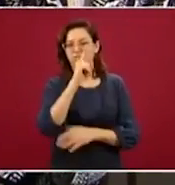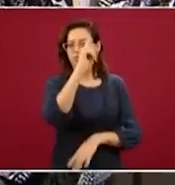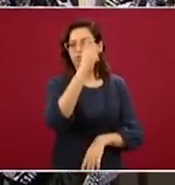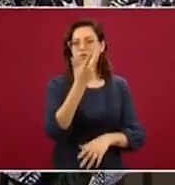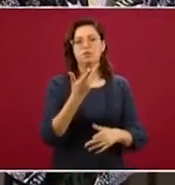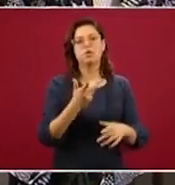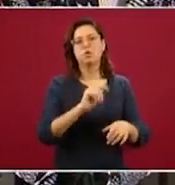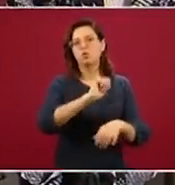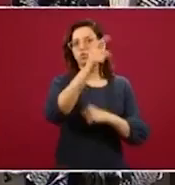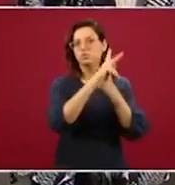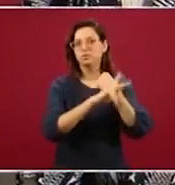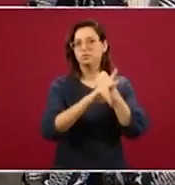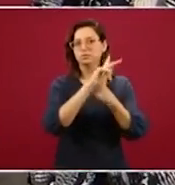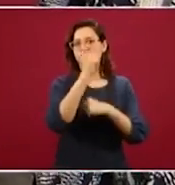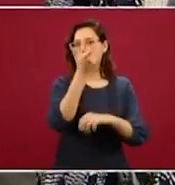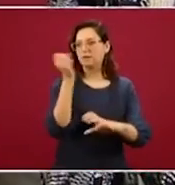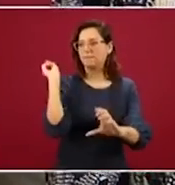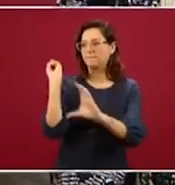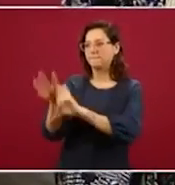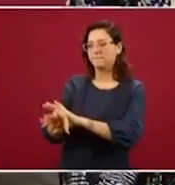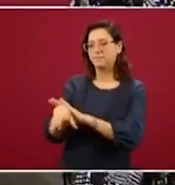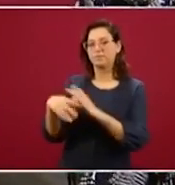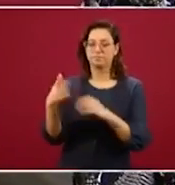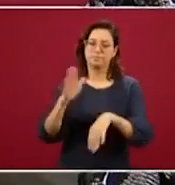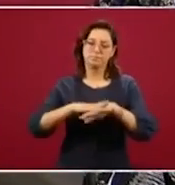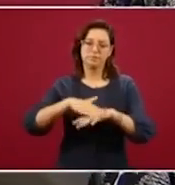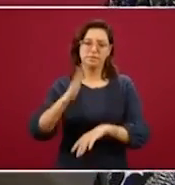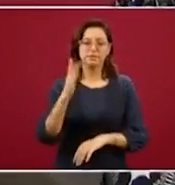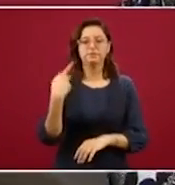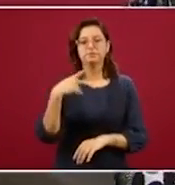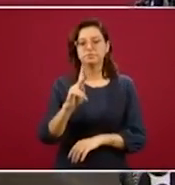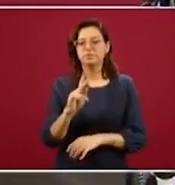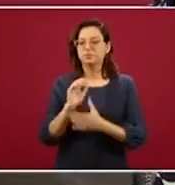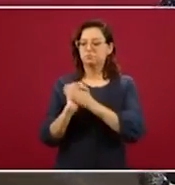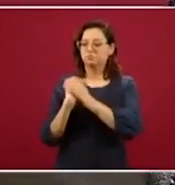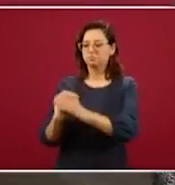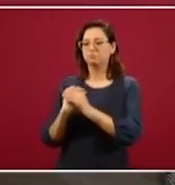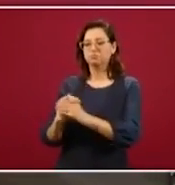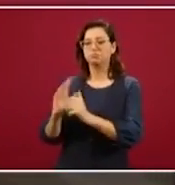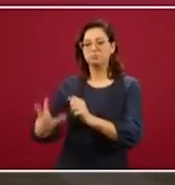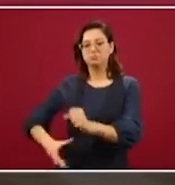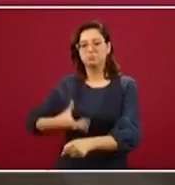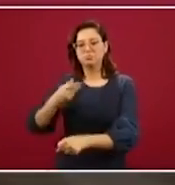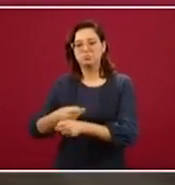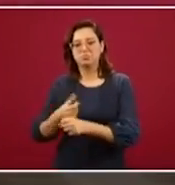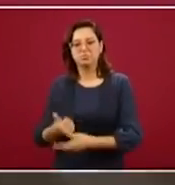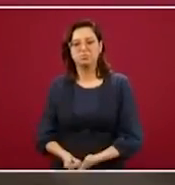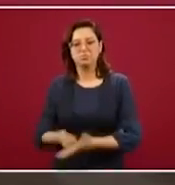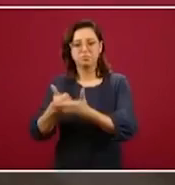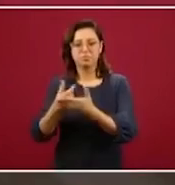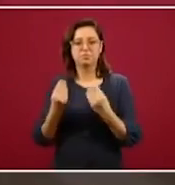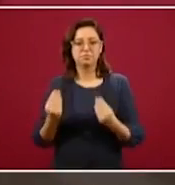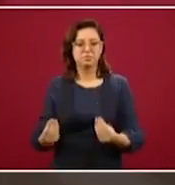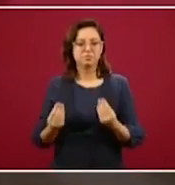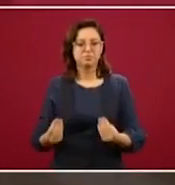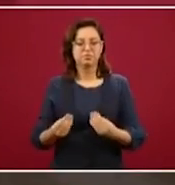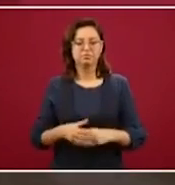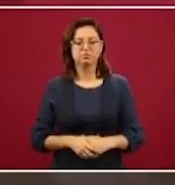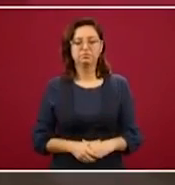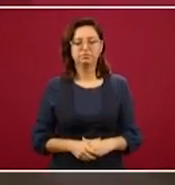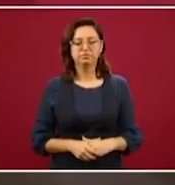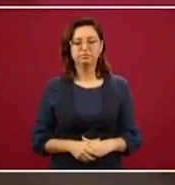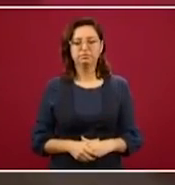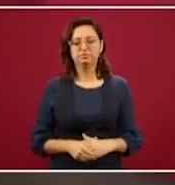mexicanos, pero sí ayuda mucho, junto con otras acciones de